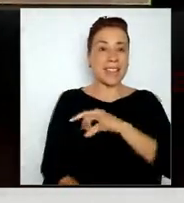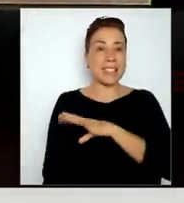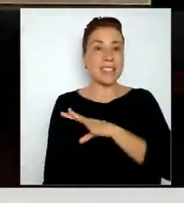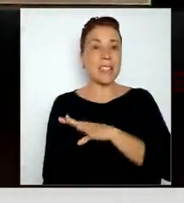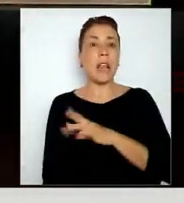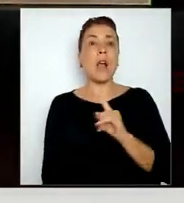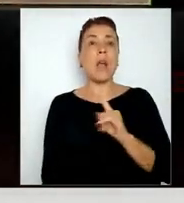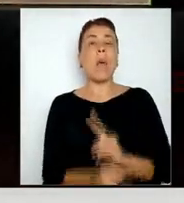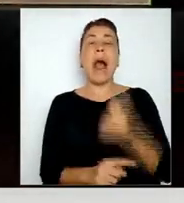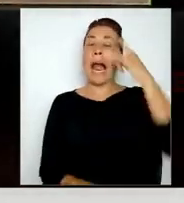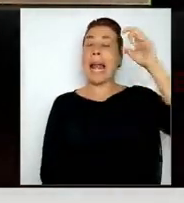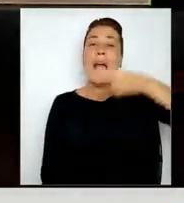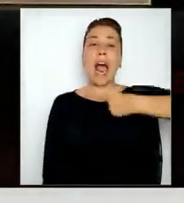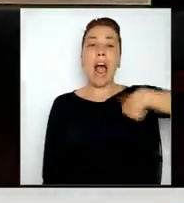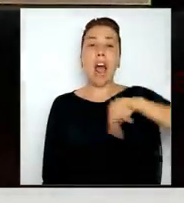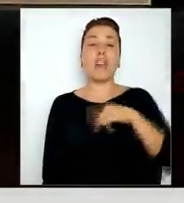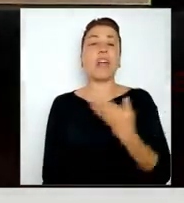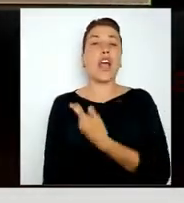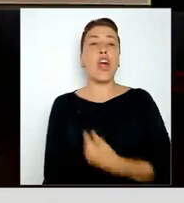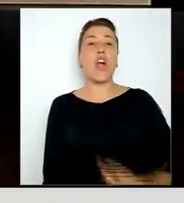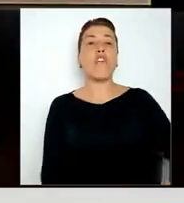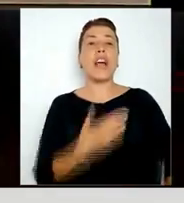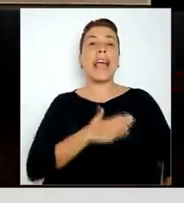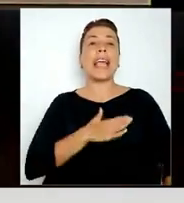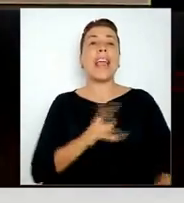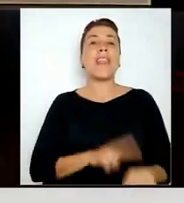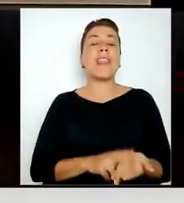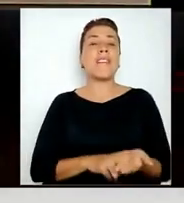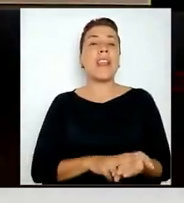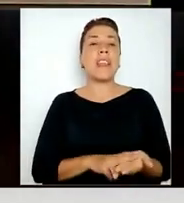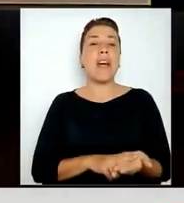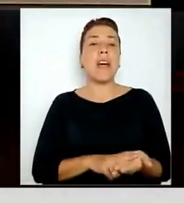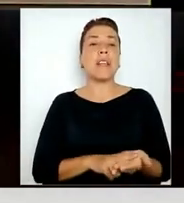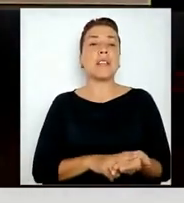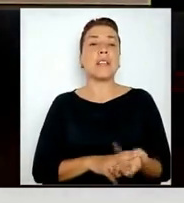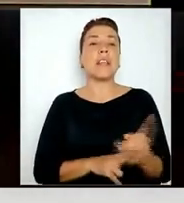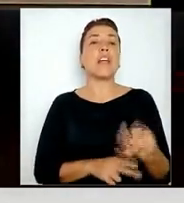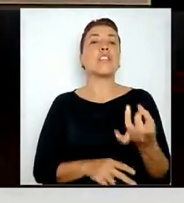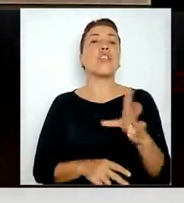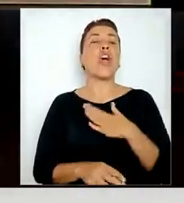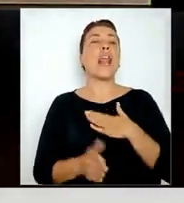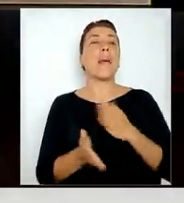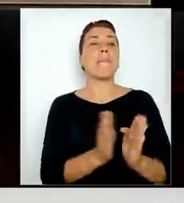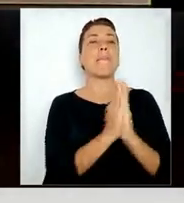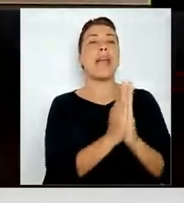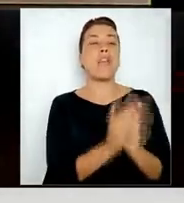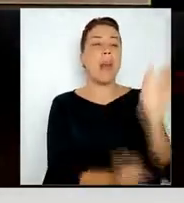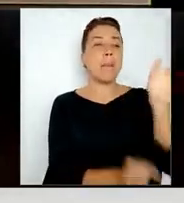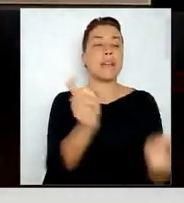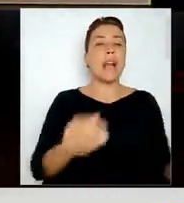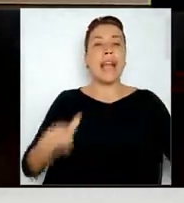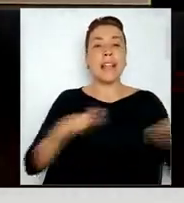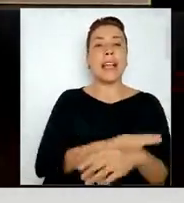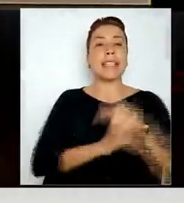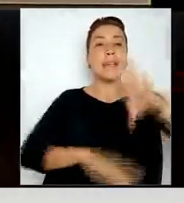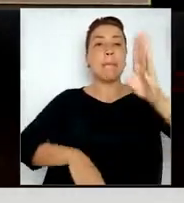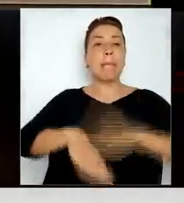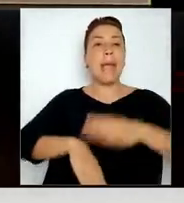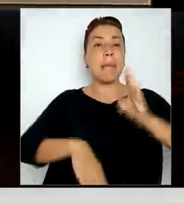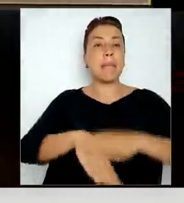de lo que el gobierno Busca realmente con esta empadronamiento es un perdonazo a quienes ingresaron ilegalmente por nuestras fronteras Muchas gracias